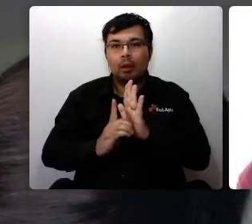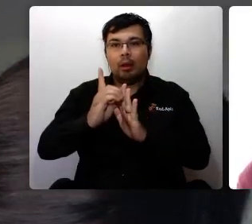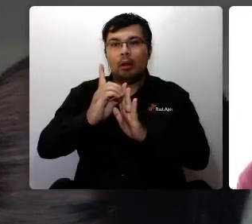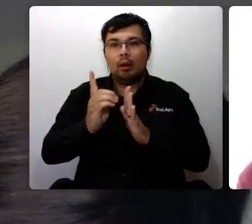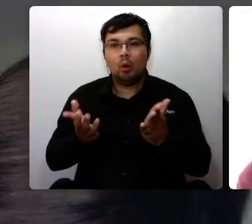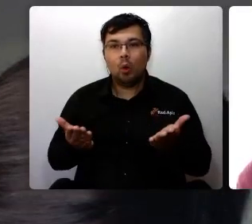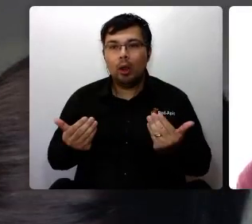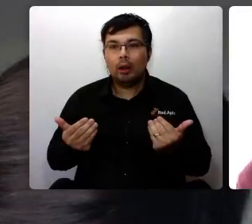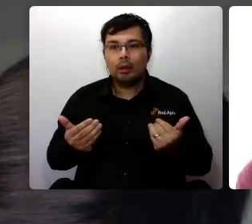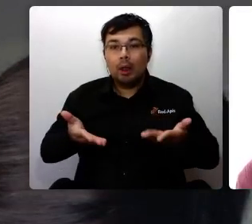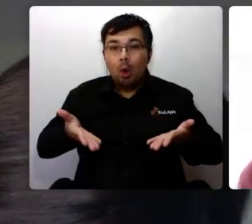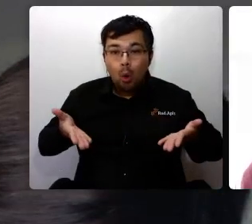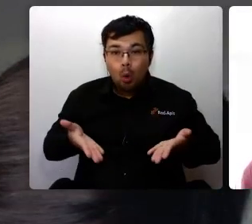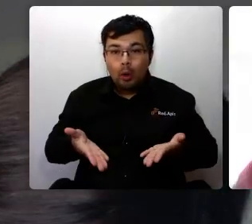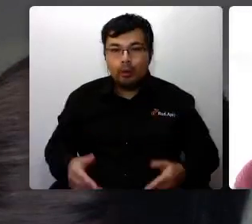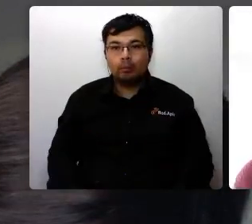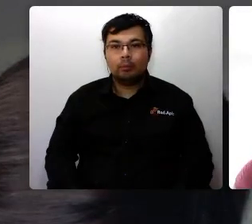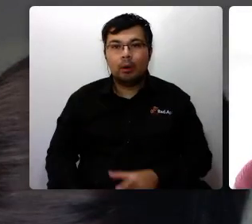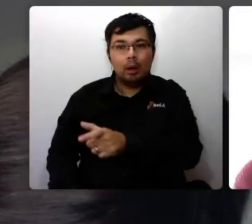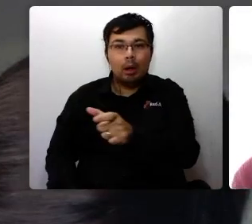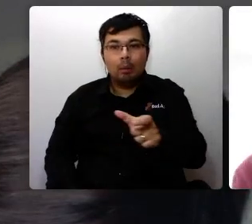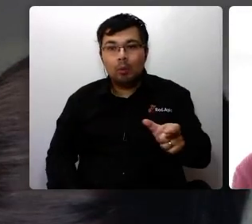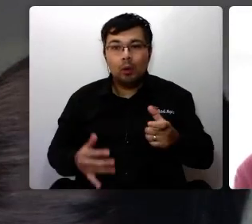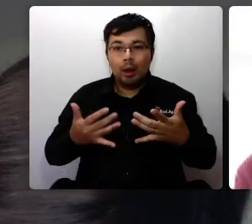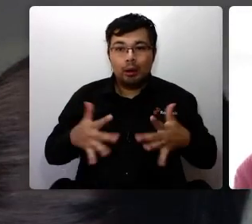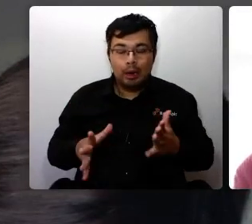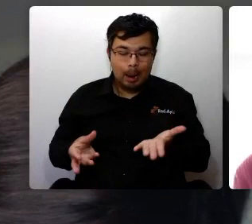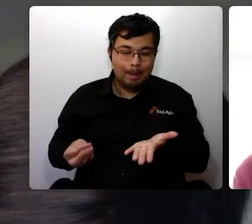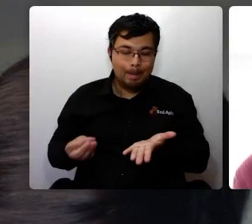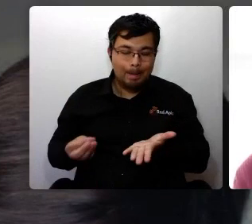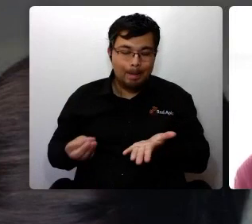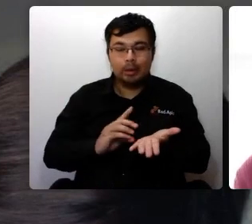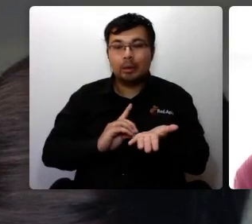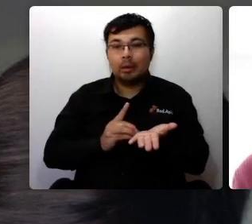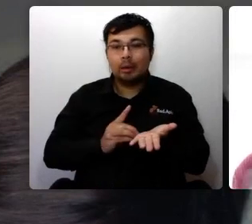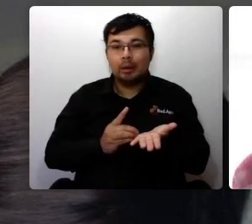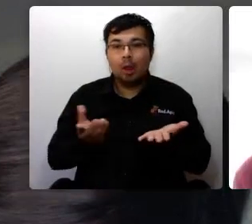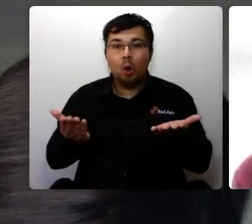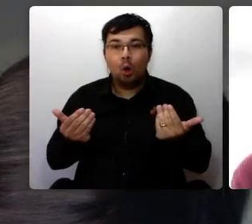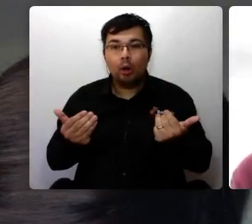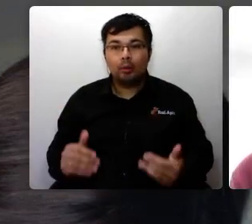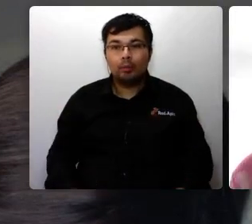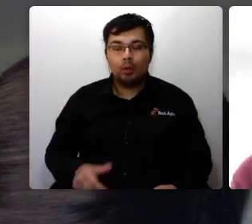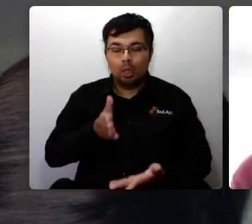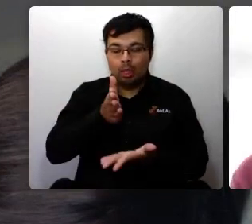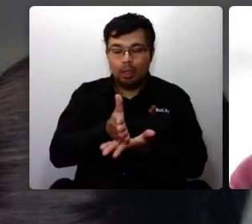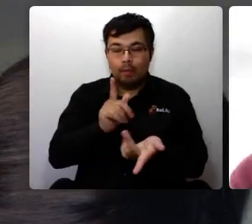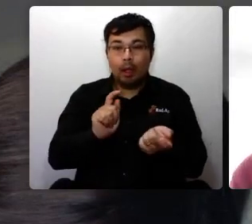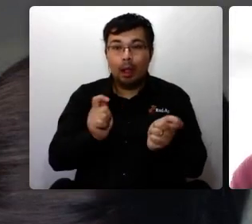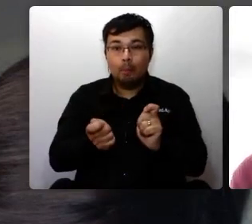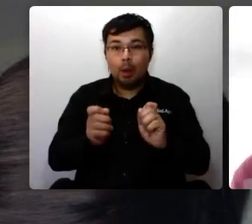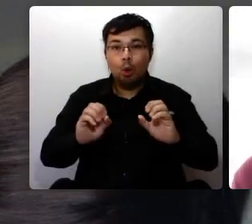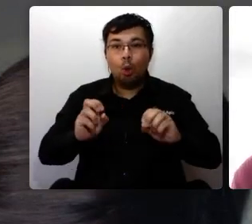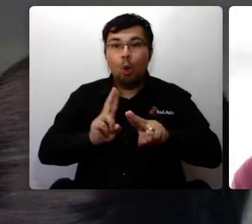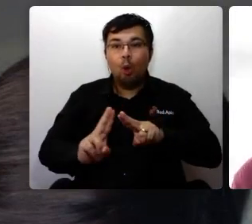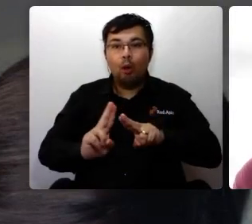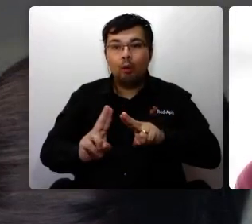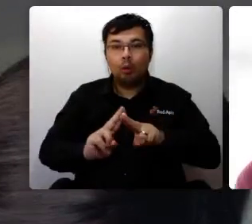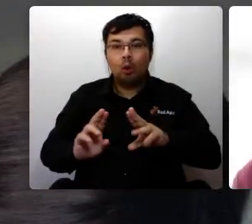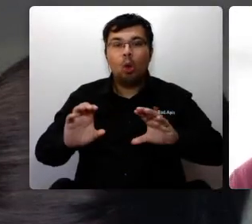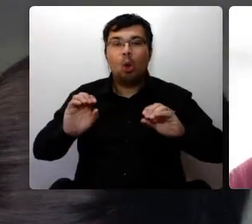día, para los que ya están más digitalizados, lo que necesiten que tengan que cambiar o que tengan que hacer, o para los que